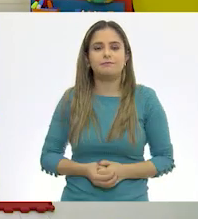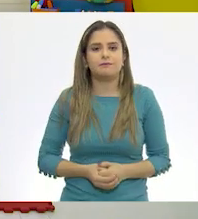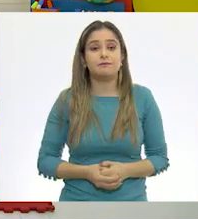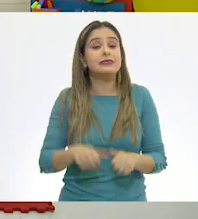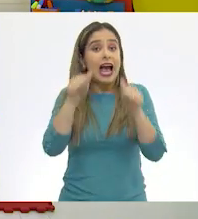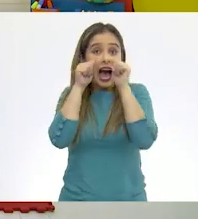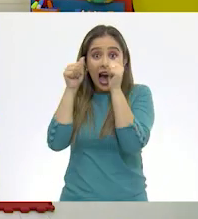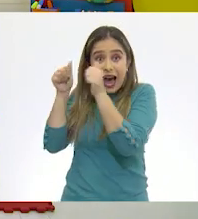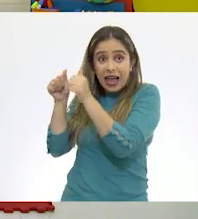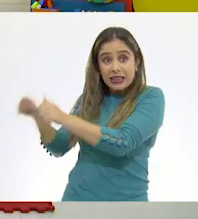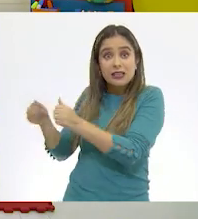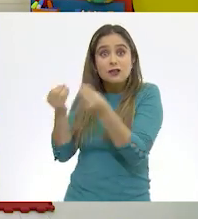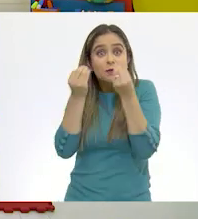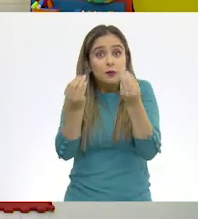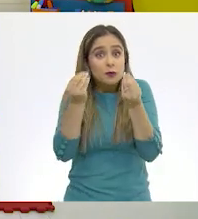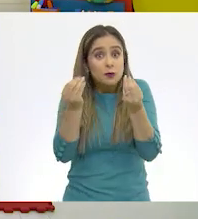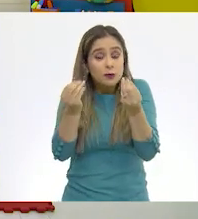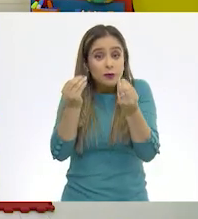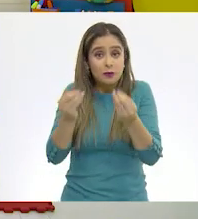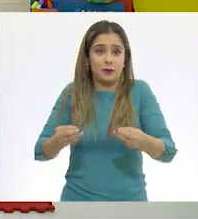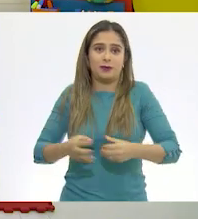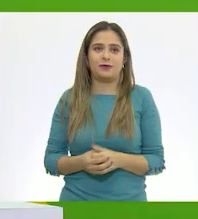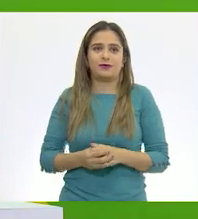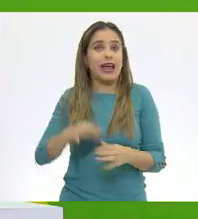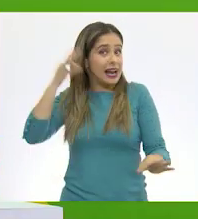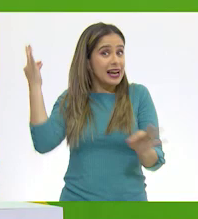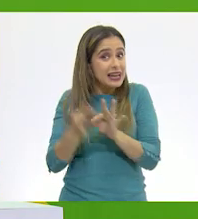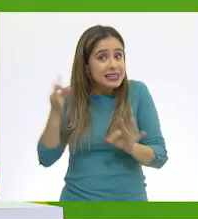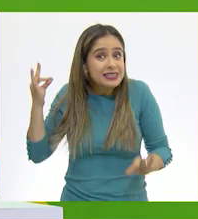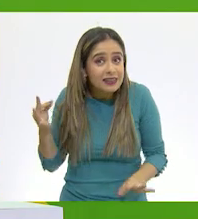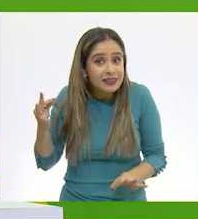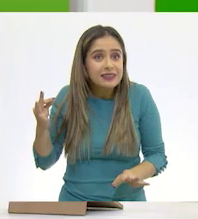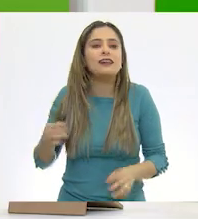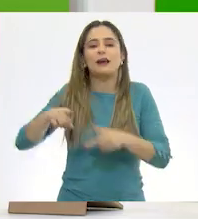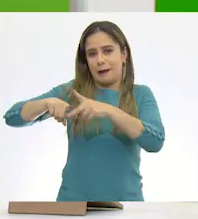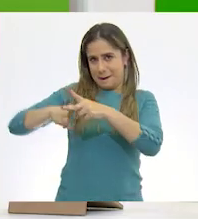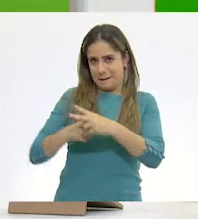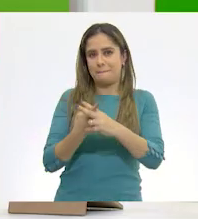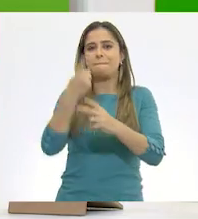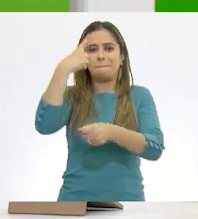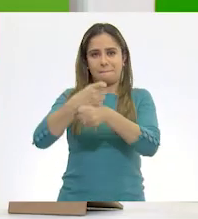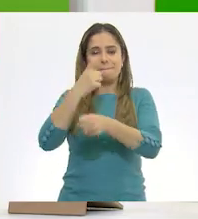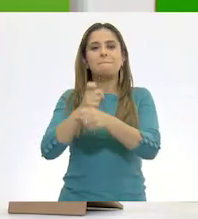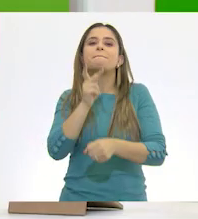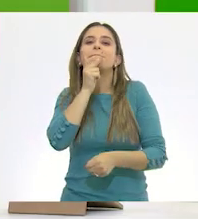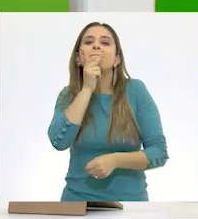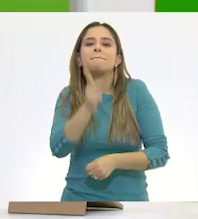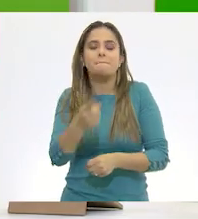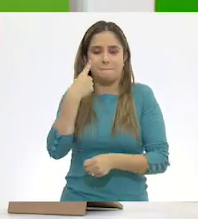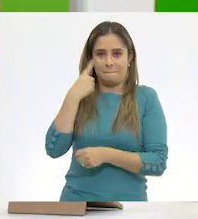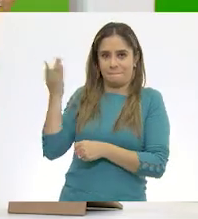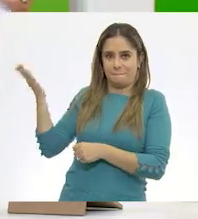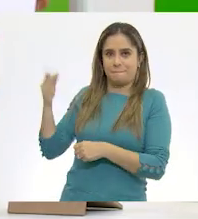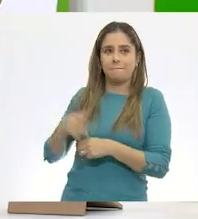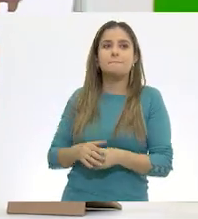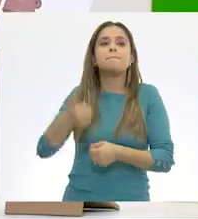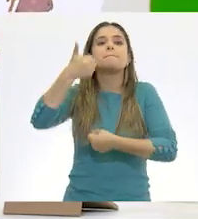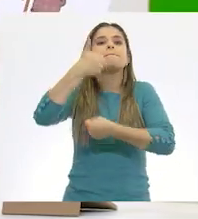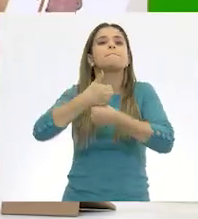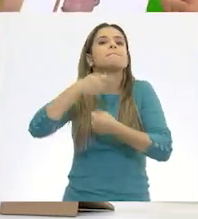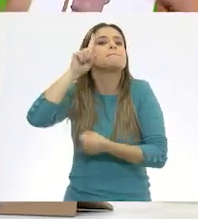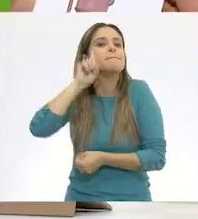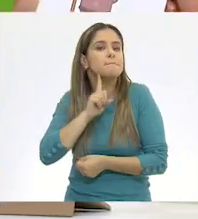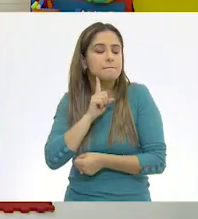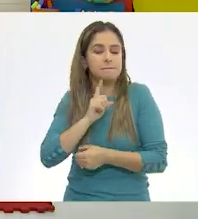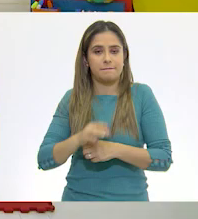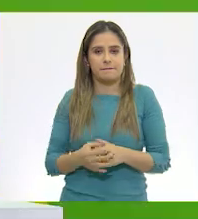Bien atentas y atentos en casa. ¿Listos? Comenzaremos con la primer palabra que es abuela.